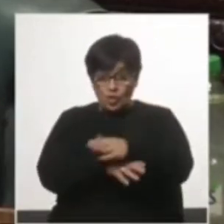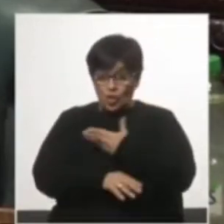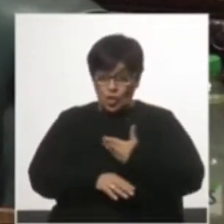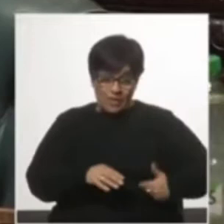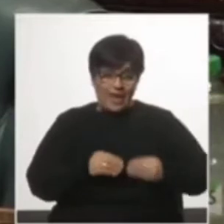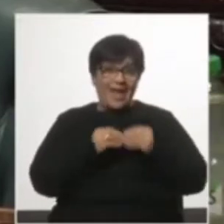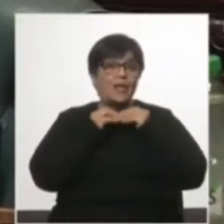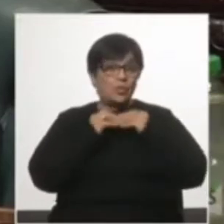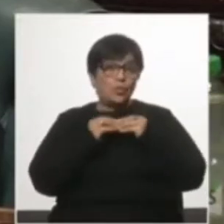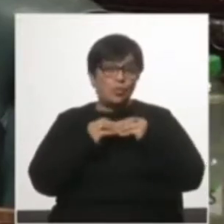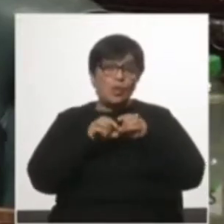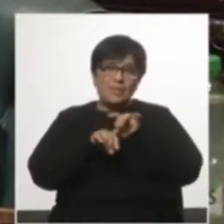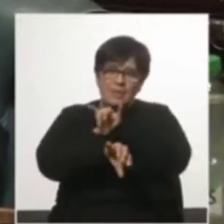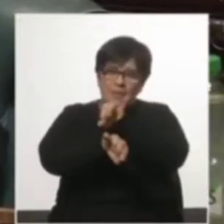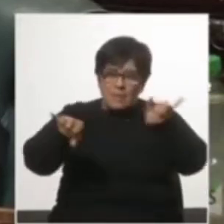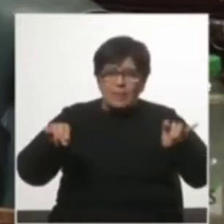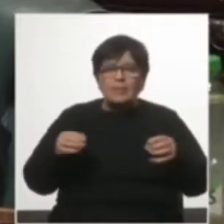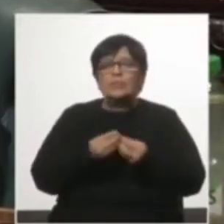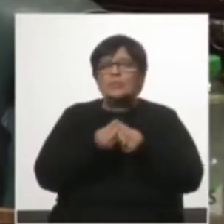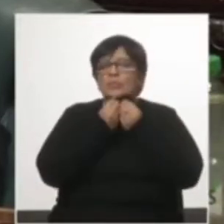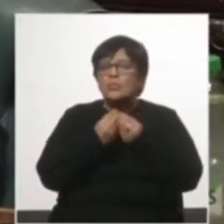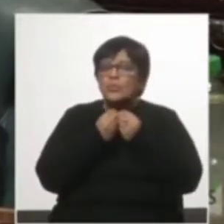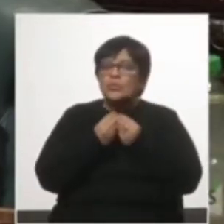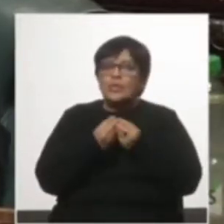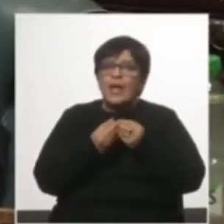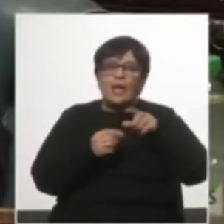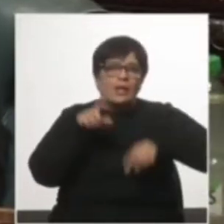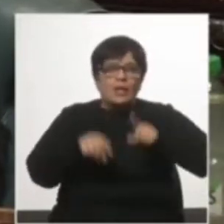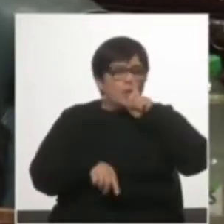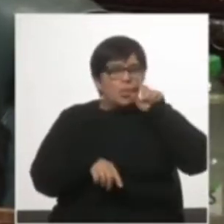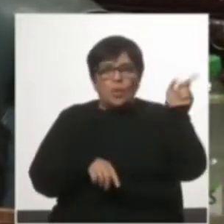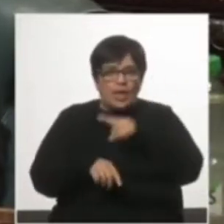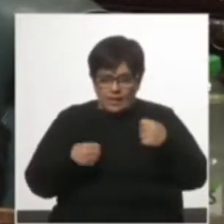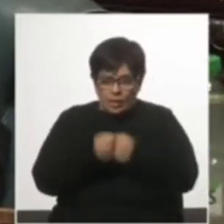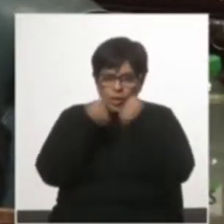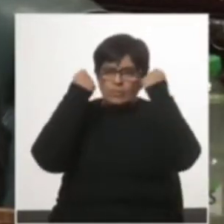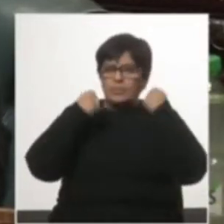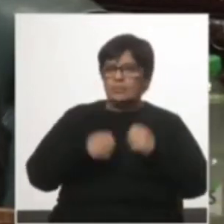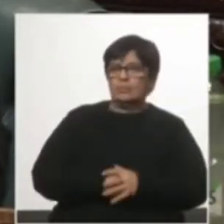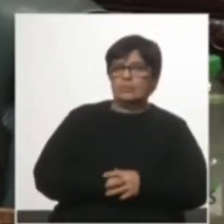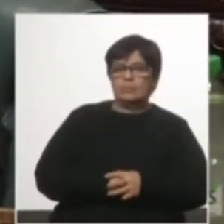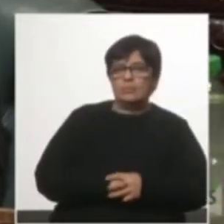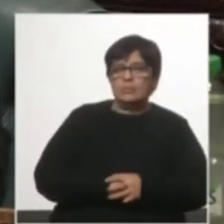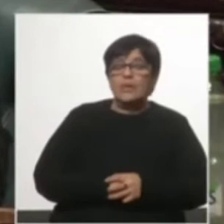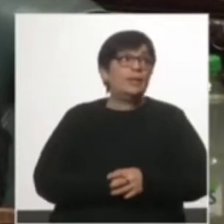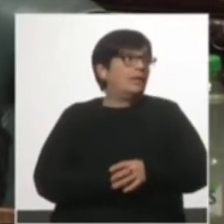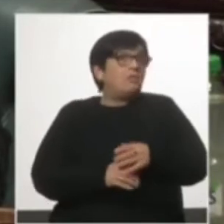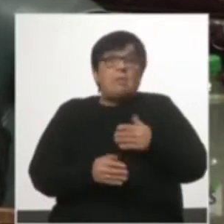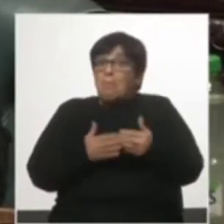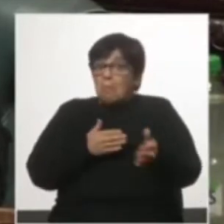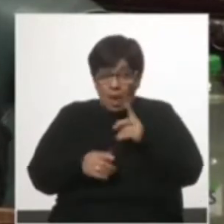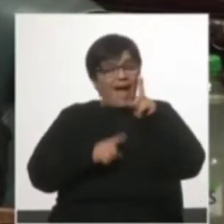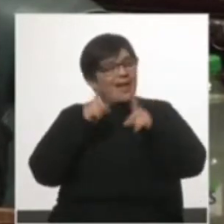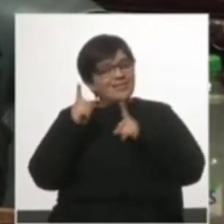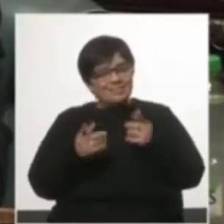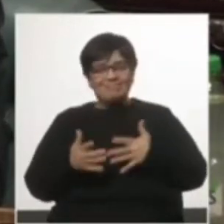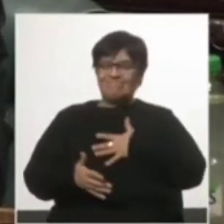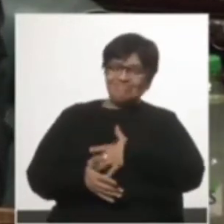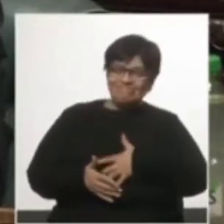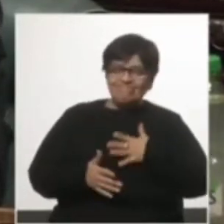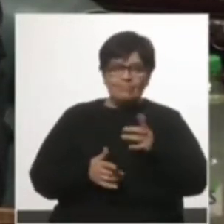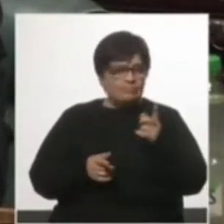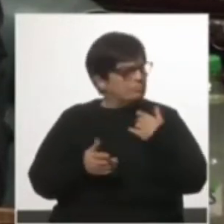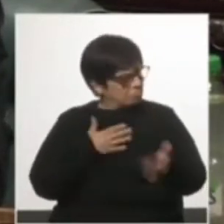tema de la pandemia, muchas de ellas con trámite urgente de un día para el otro. Y aún con discrepancias votamos